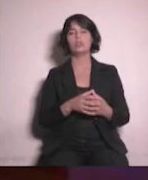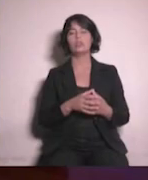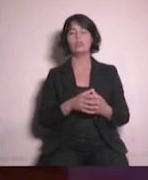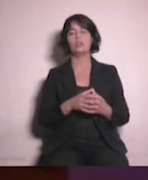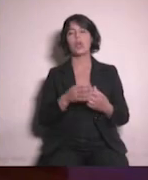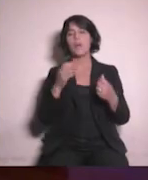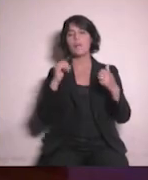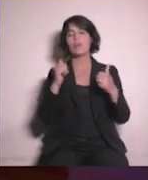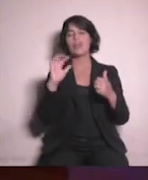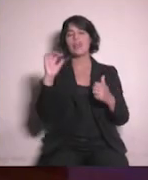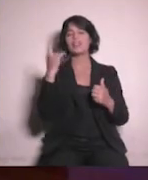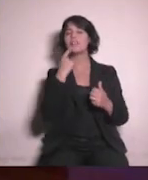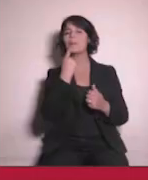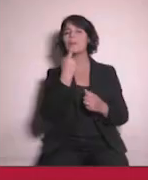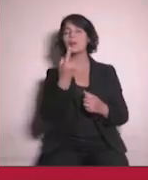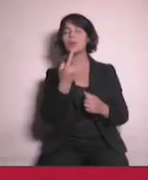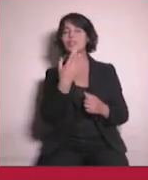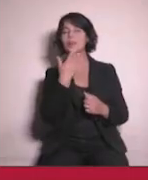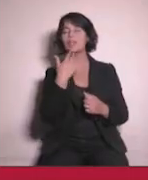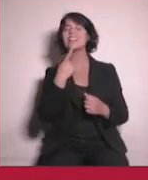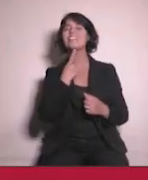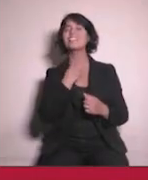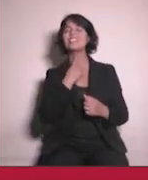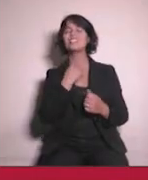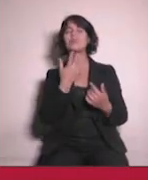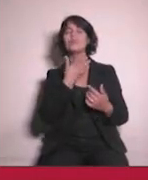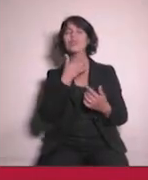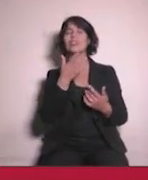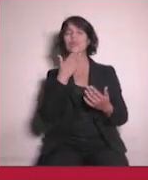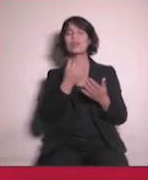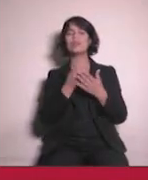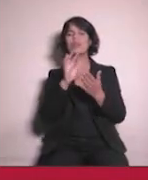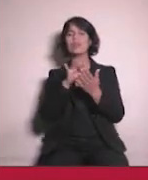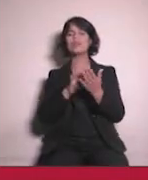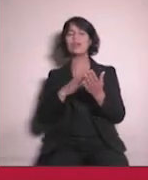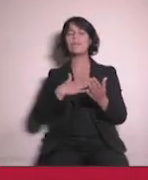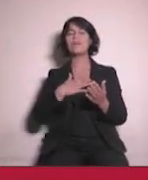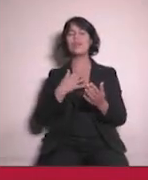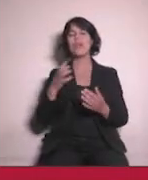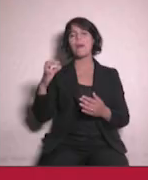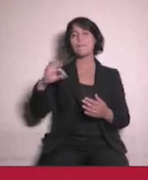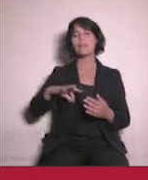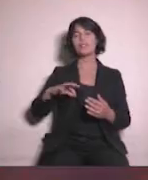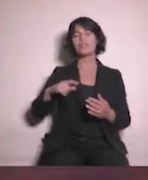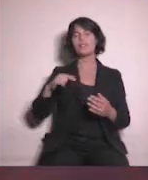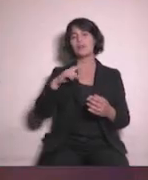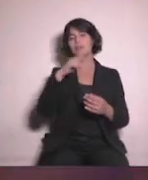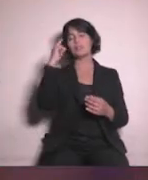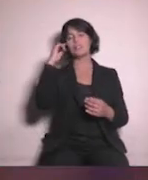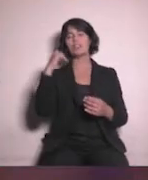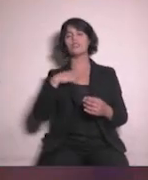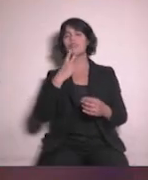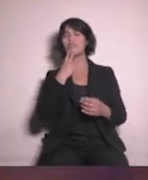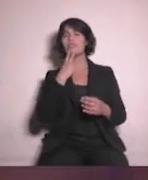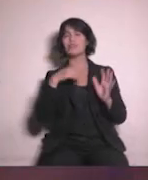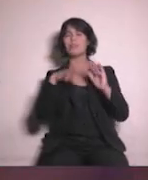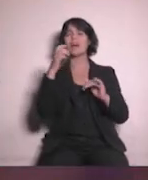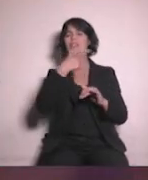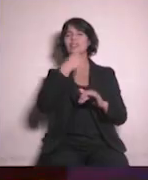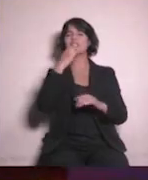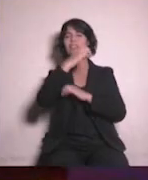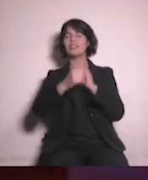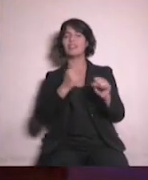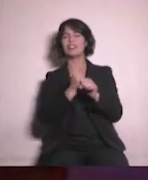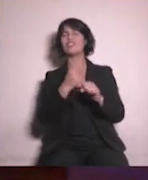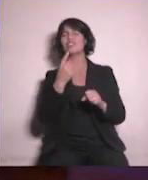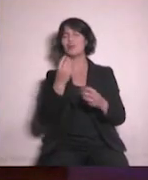Bien, la quinta pregunta, también muy interesante. ¿Por qué cuando calculan mi pensión asumen que voy a vivir más de 100 años? Esta es